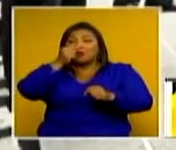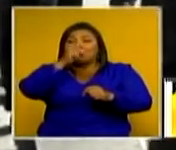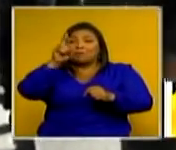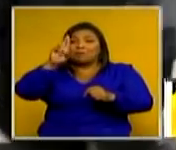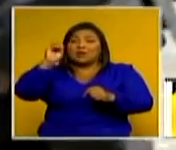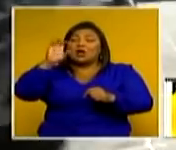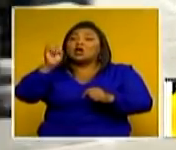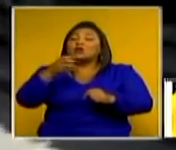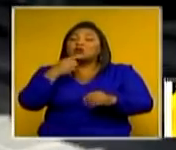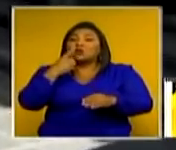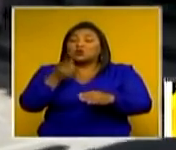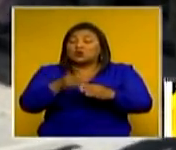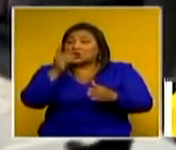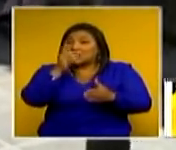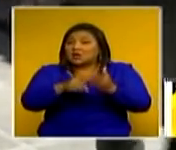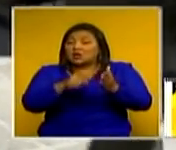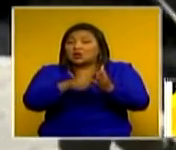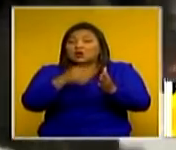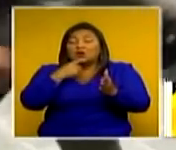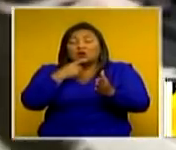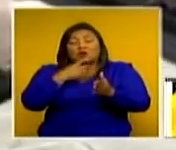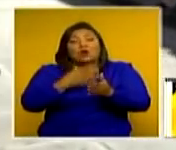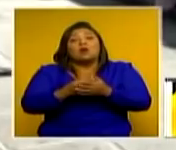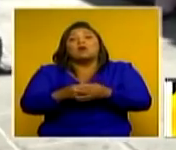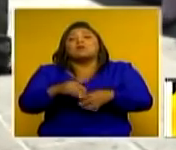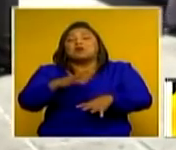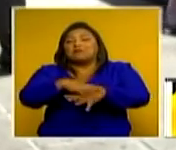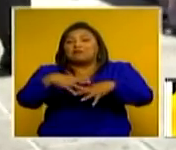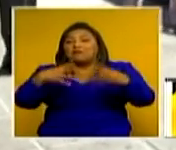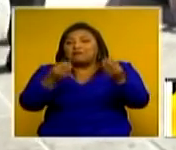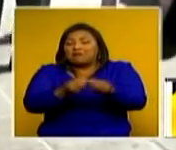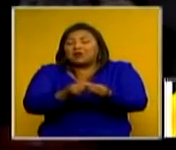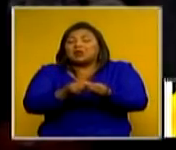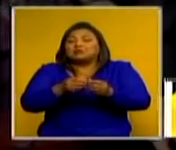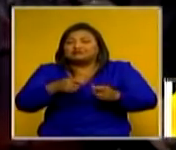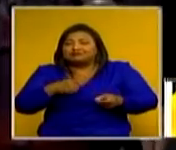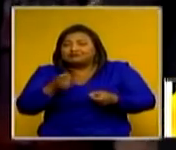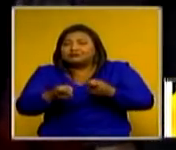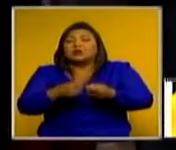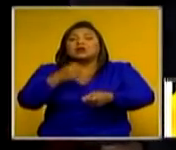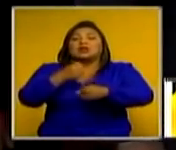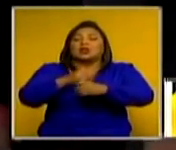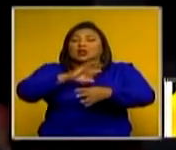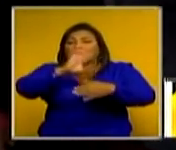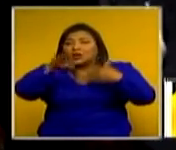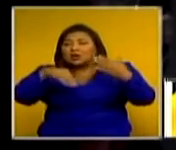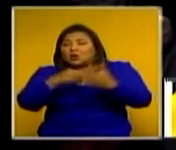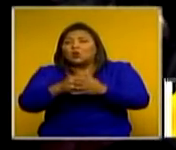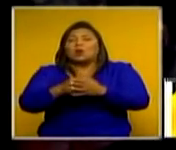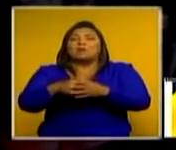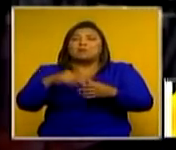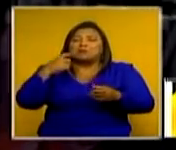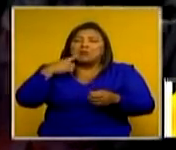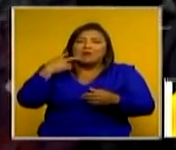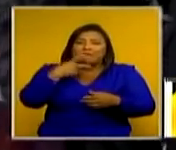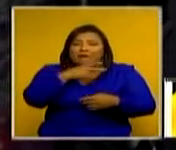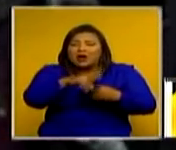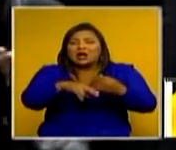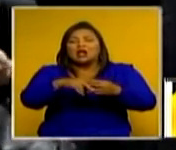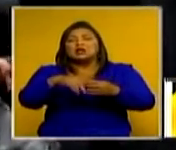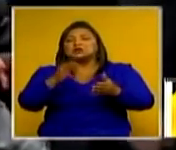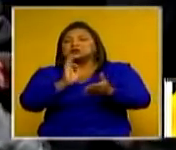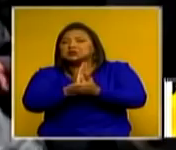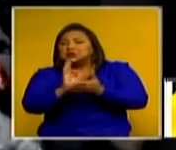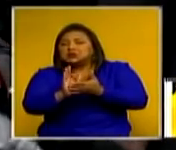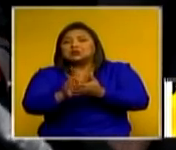patrocinador de la denuncia están por fraude procesal persecución tráfico de influencias prevaricato perjurio falso testimonio